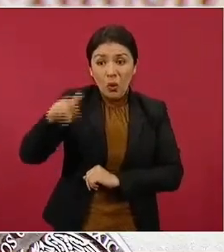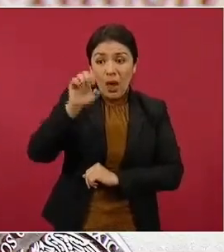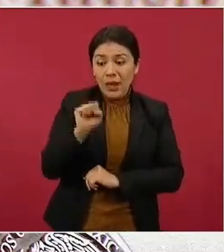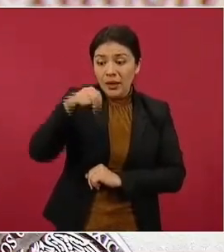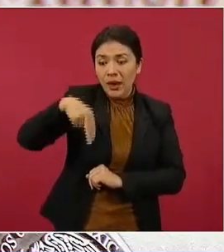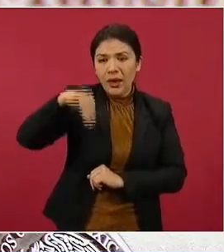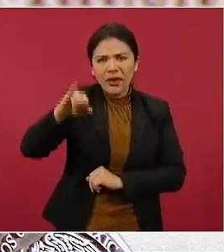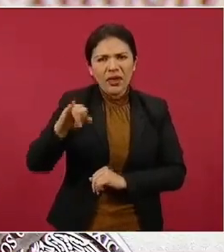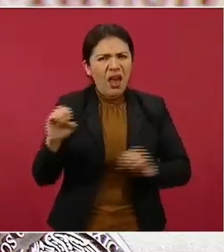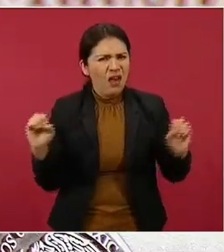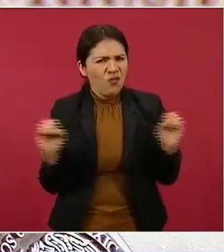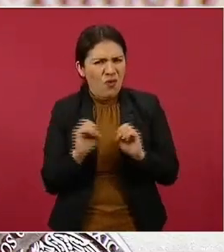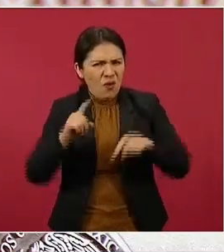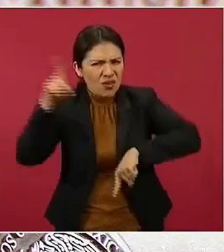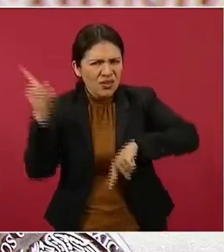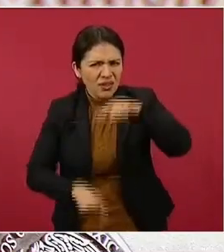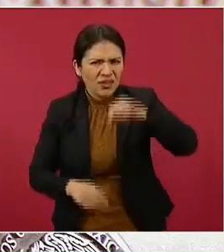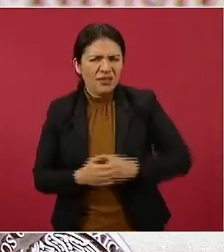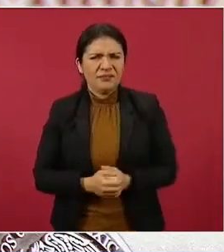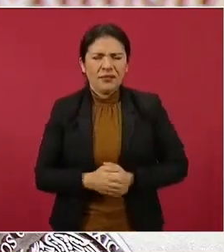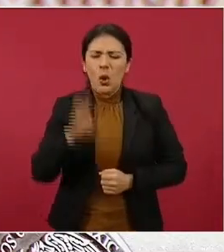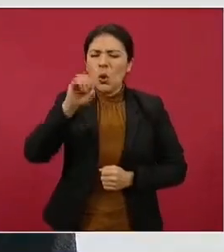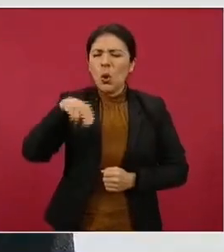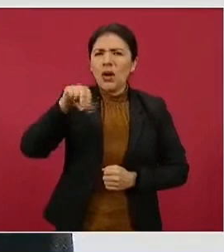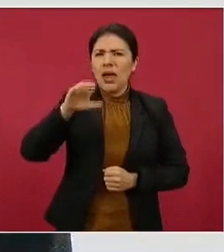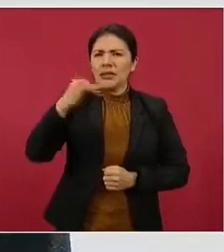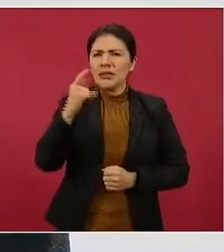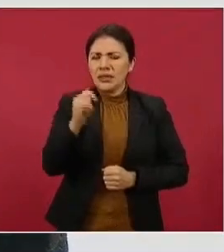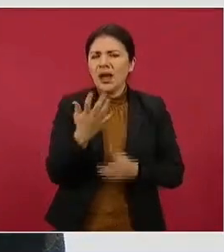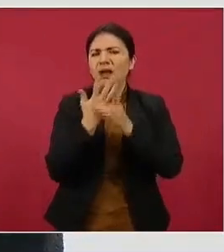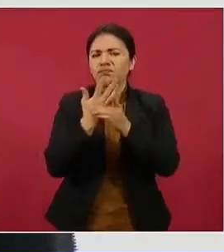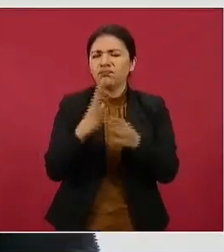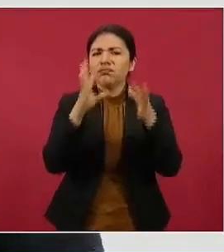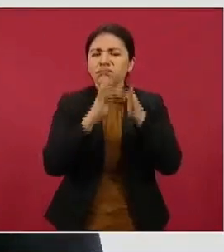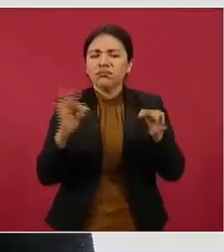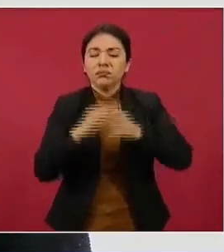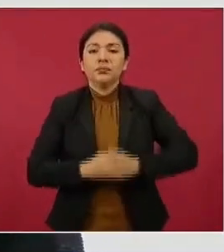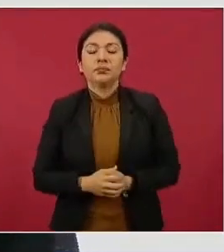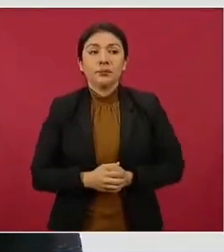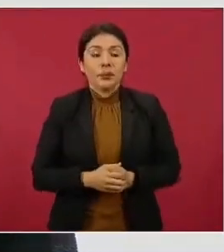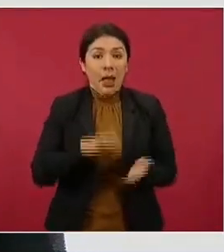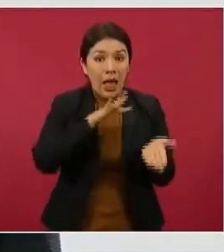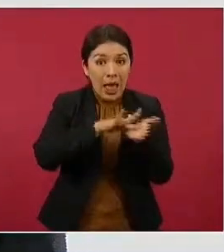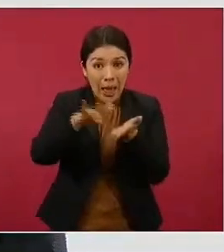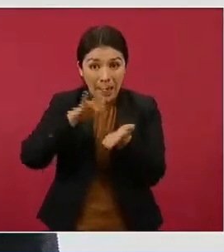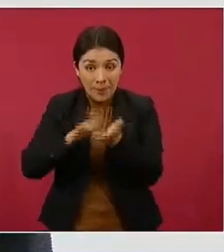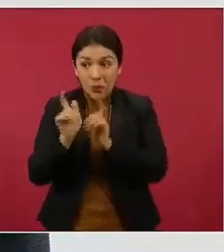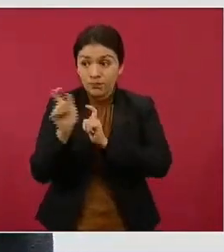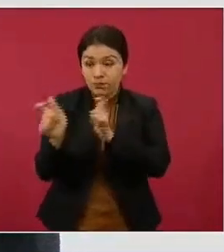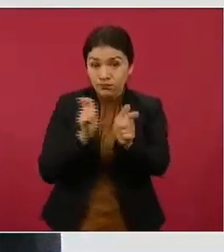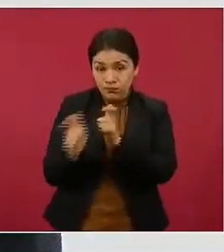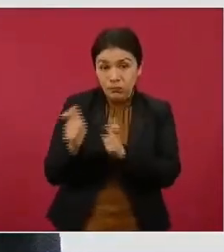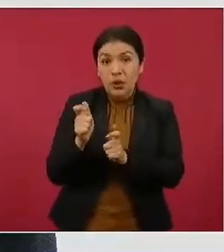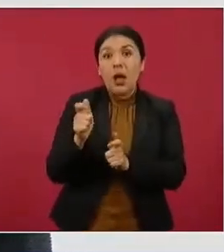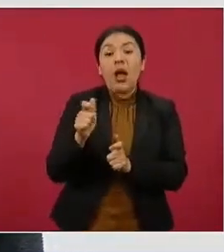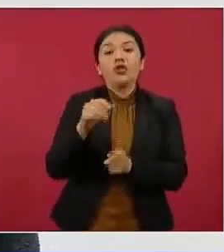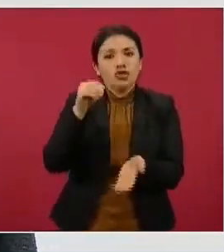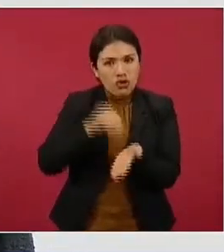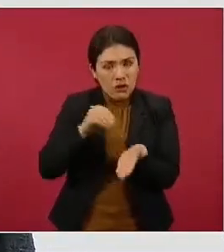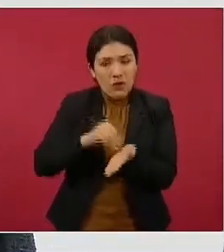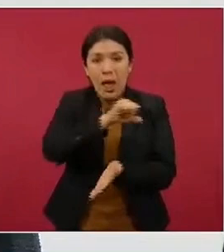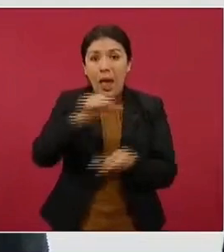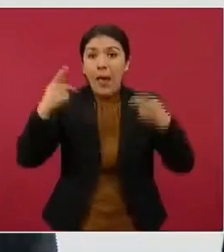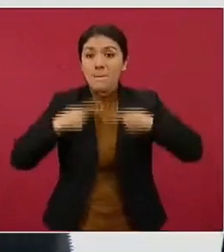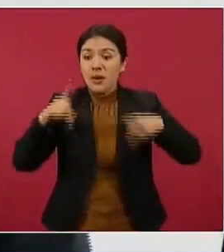de Investigadores. El Conacyt aclara lo siguiente. Los apoyos económicos vigentes para miembros